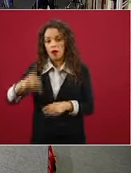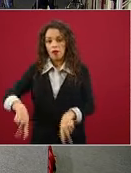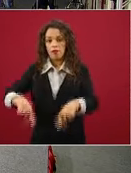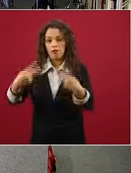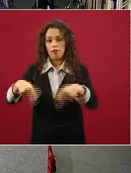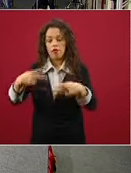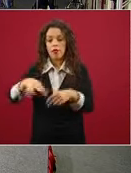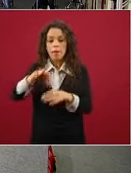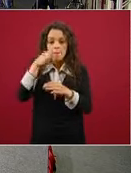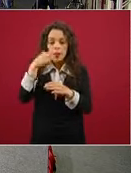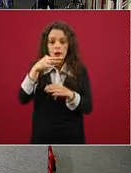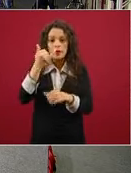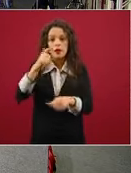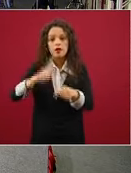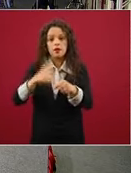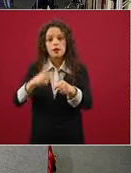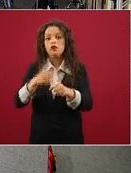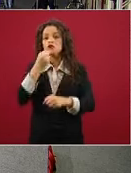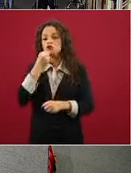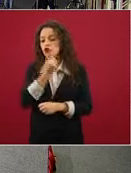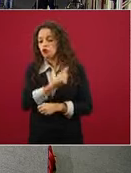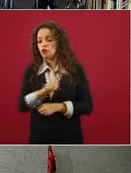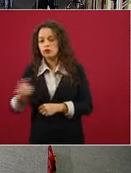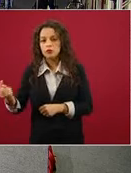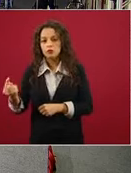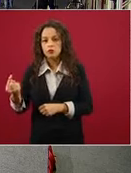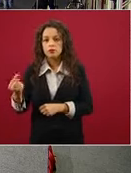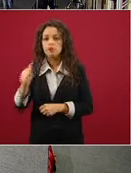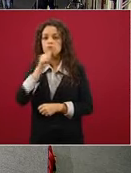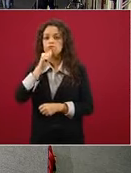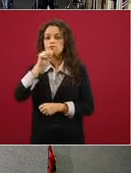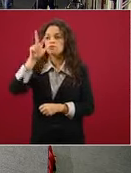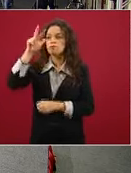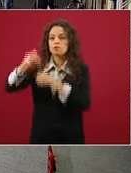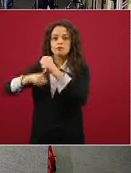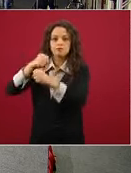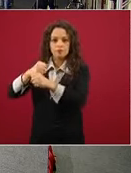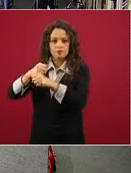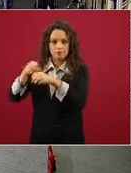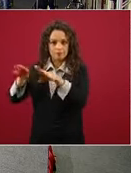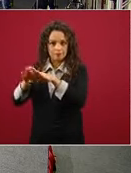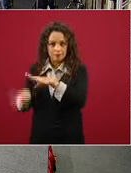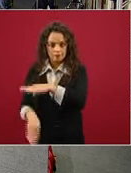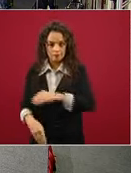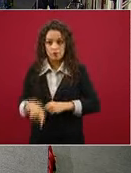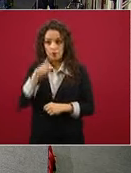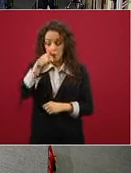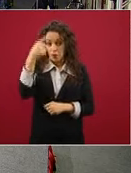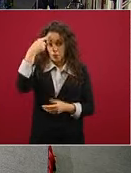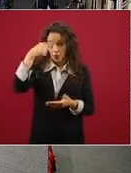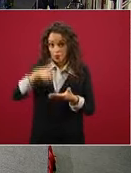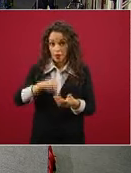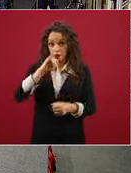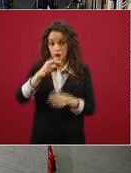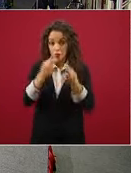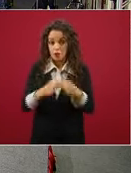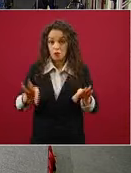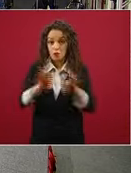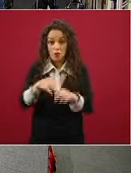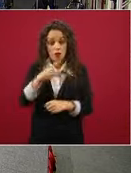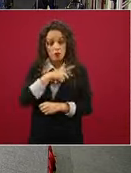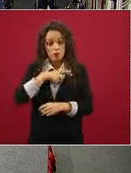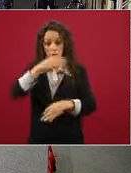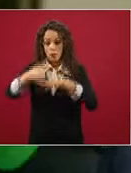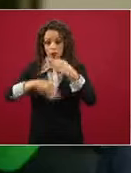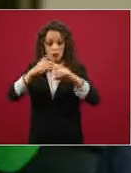nos puede decir usted al respecto? ¿Cree que esto sea necesario hacerlo a nivel nacional? Y si sabe si en alguna